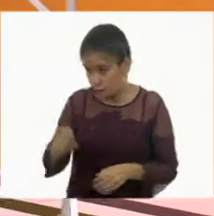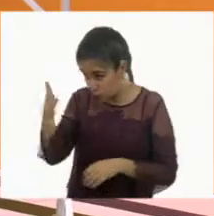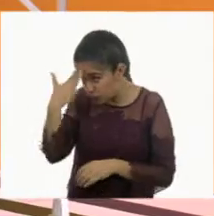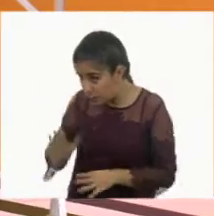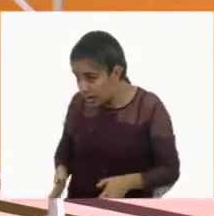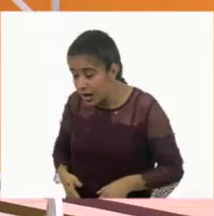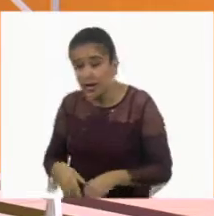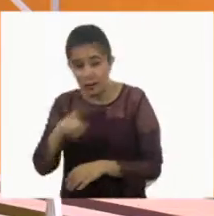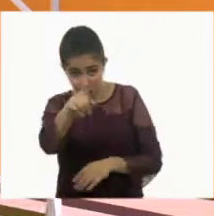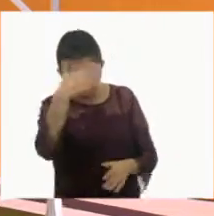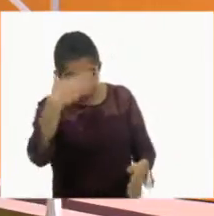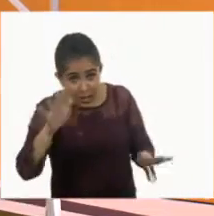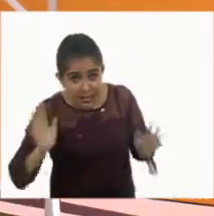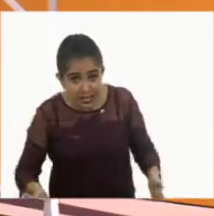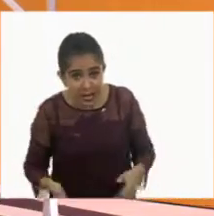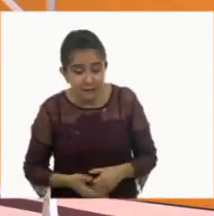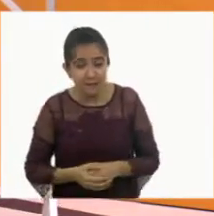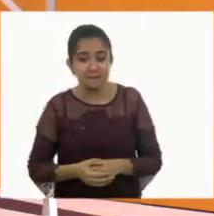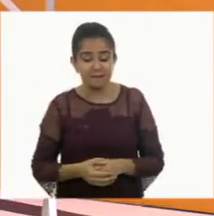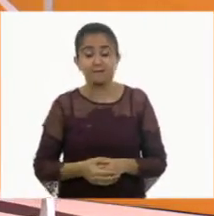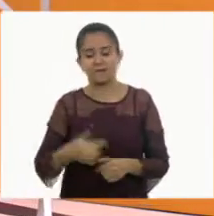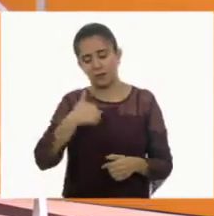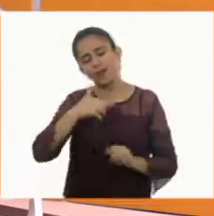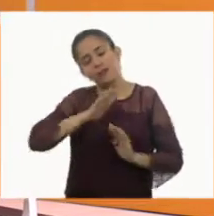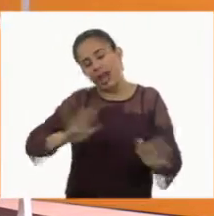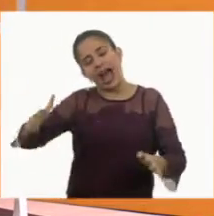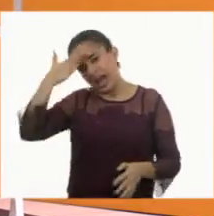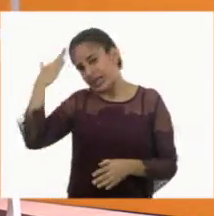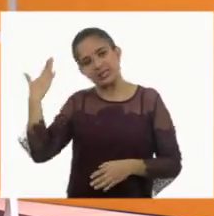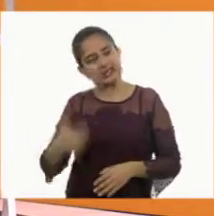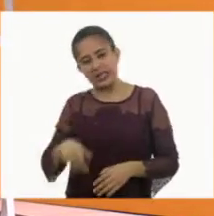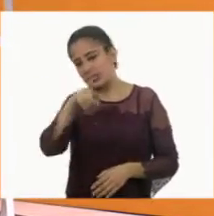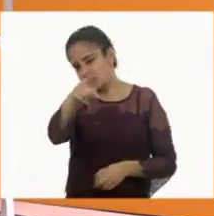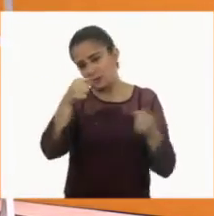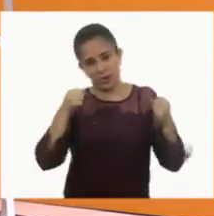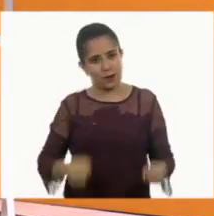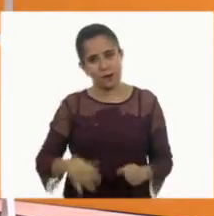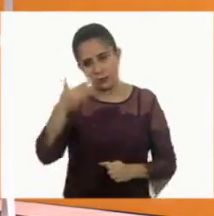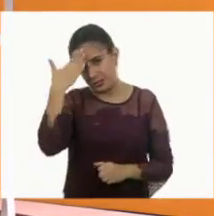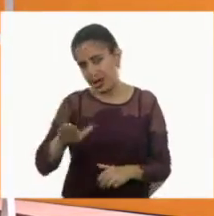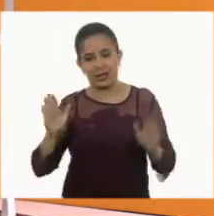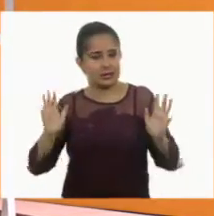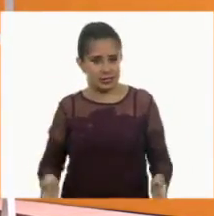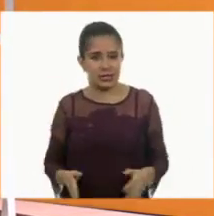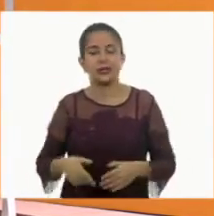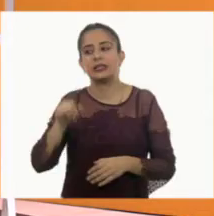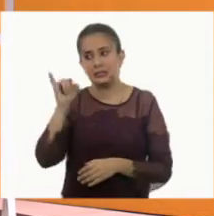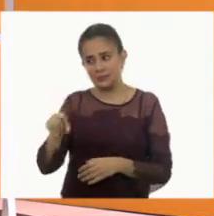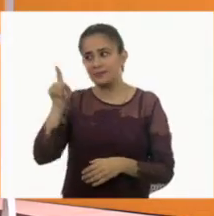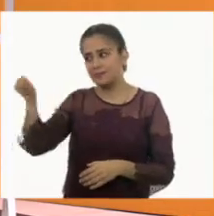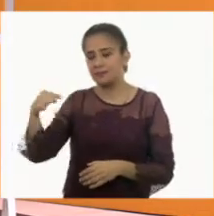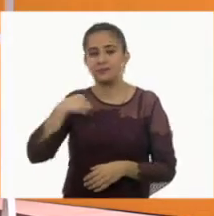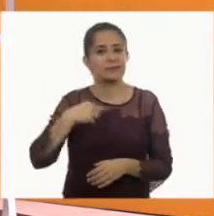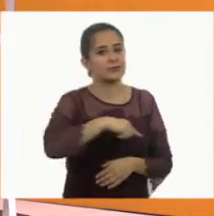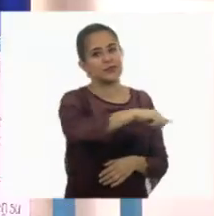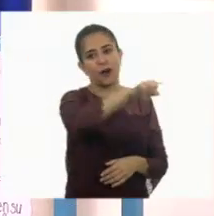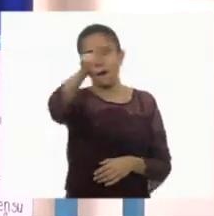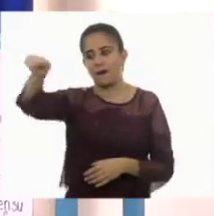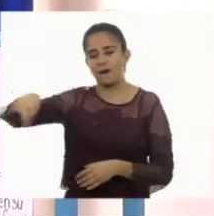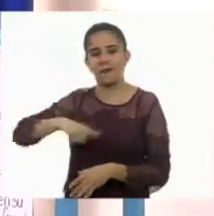tú también lo sabes. Y las niñas y los niños que nos están viendo, por supuesto que también. Bueno, como lo sabes tú, lo sé yo y lo sabemos